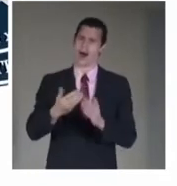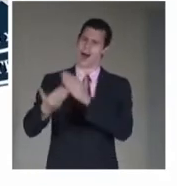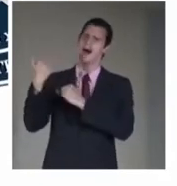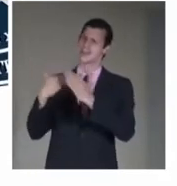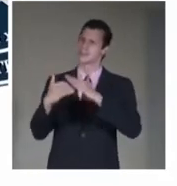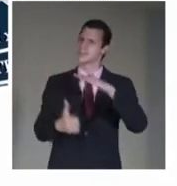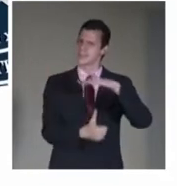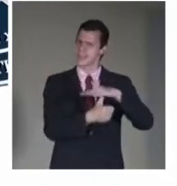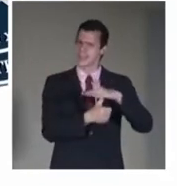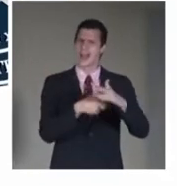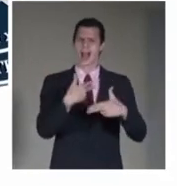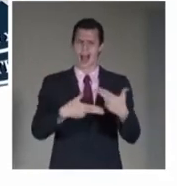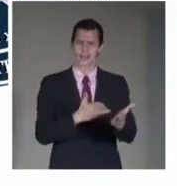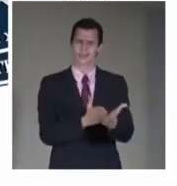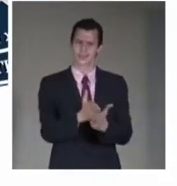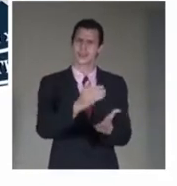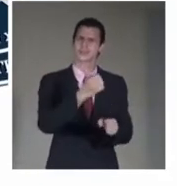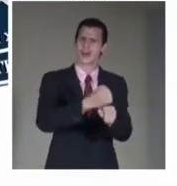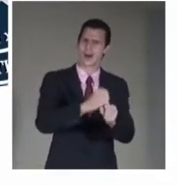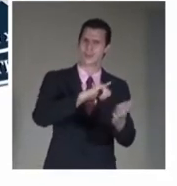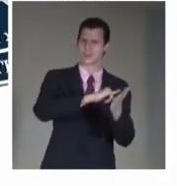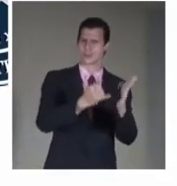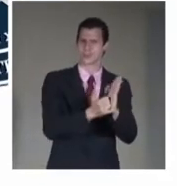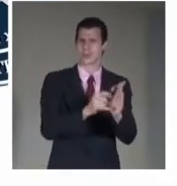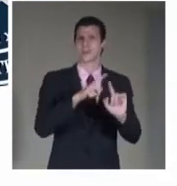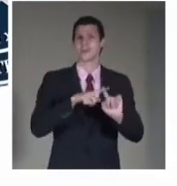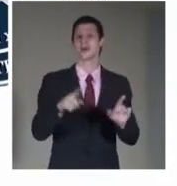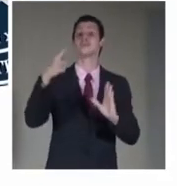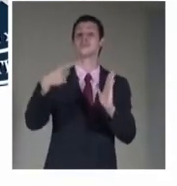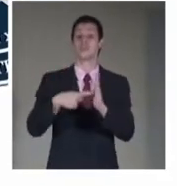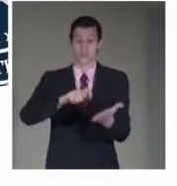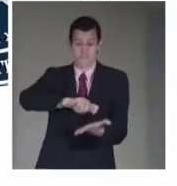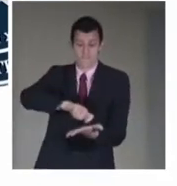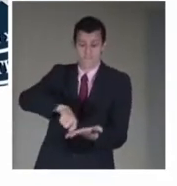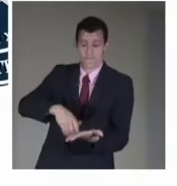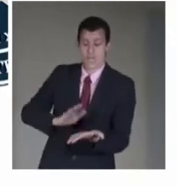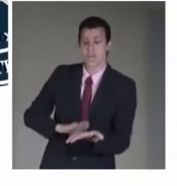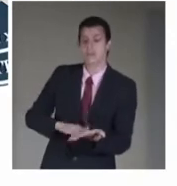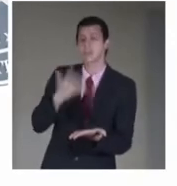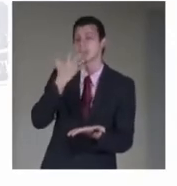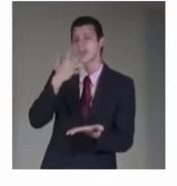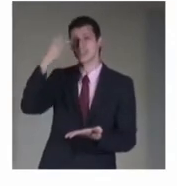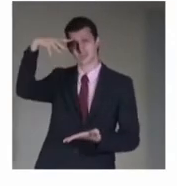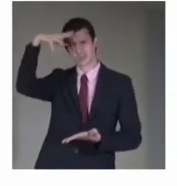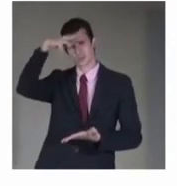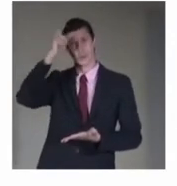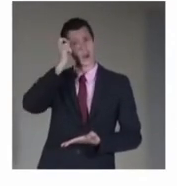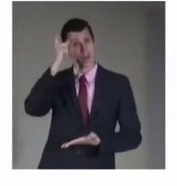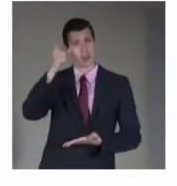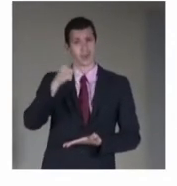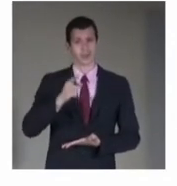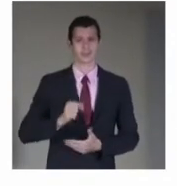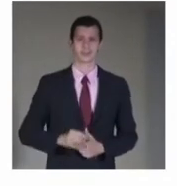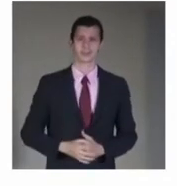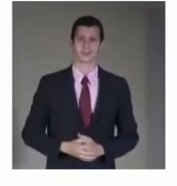se creó y ahí está la frase nuevos dominios en el mundo para combatir la guerra continua